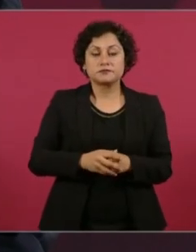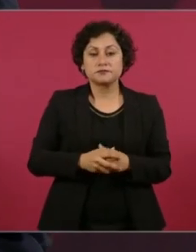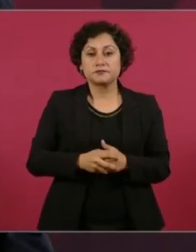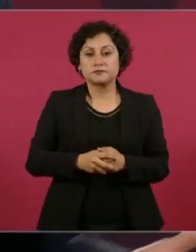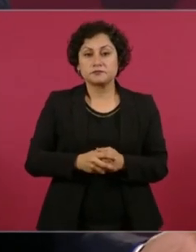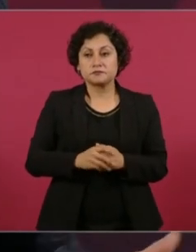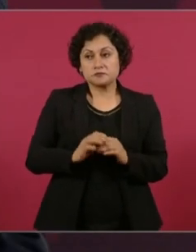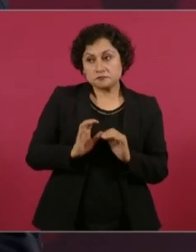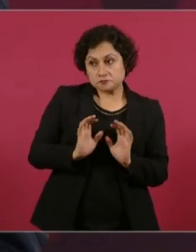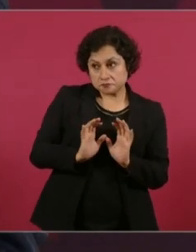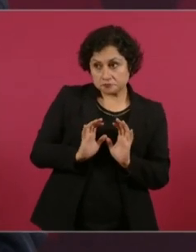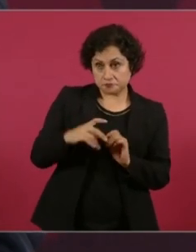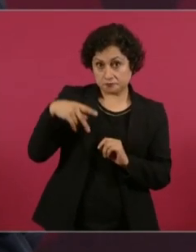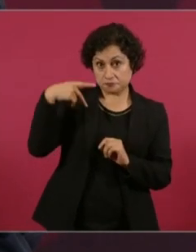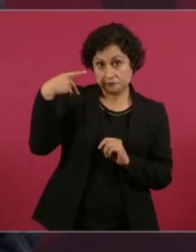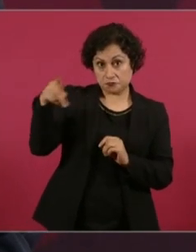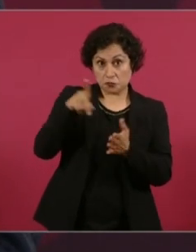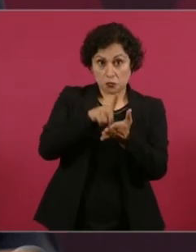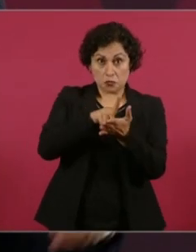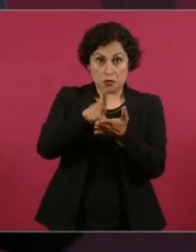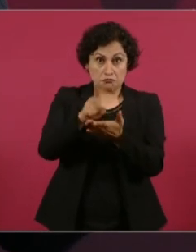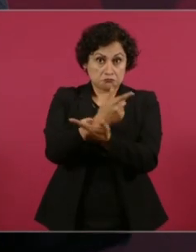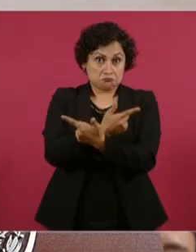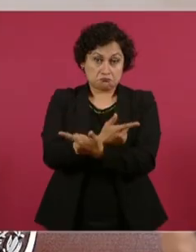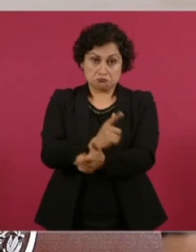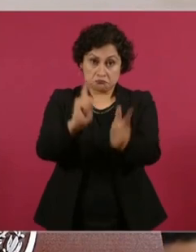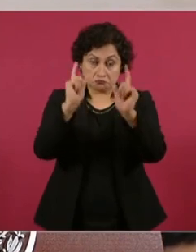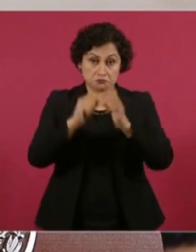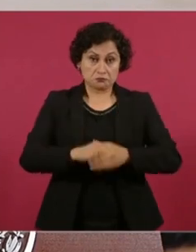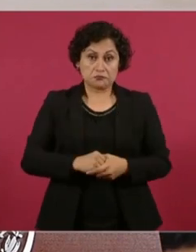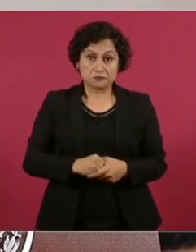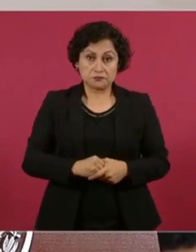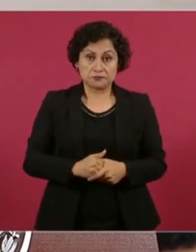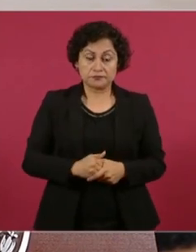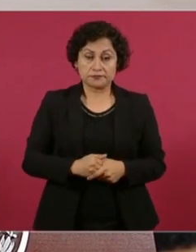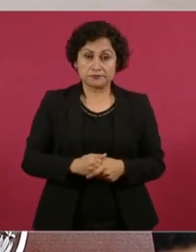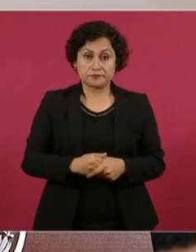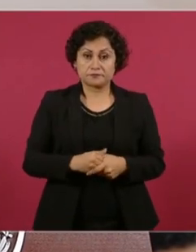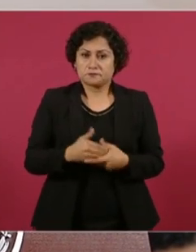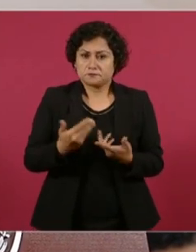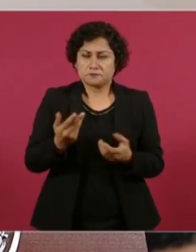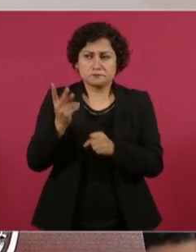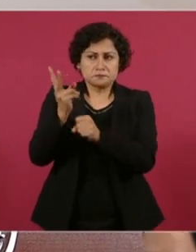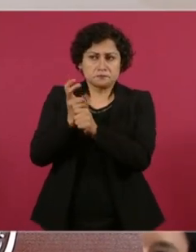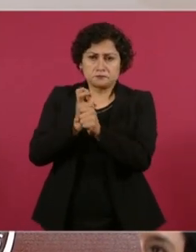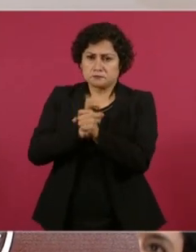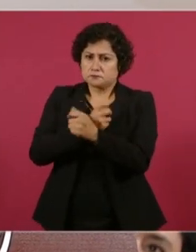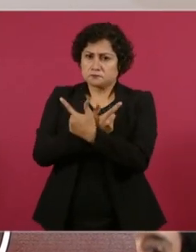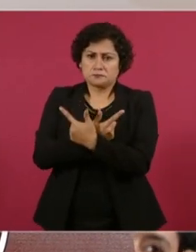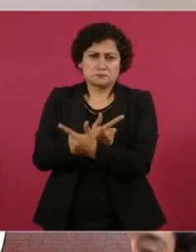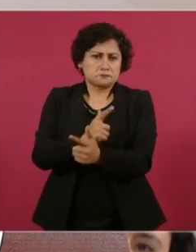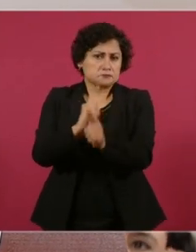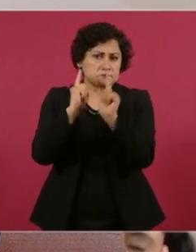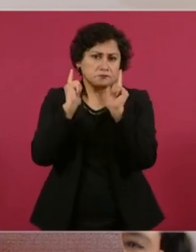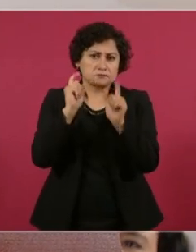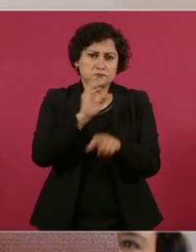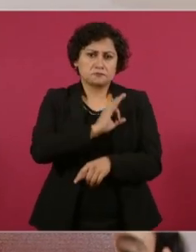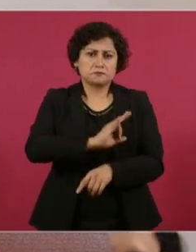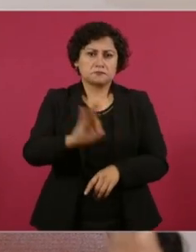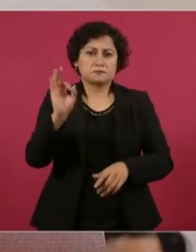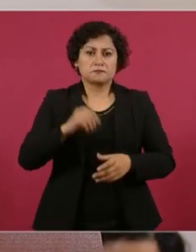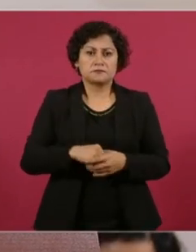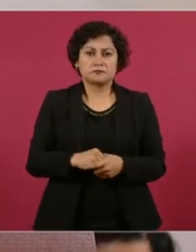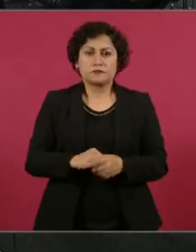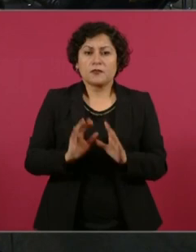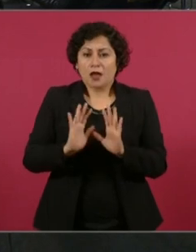en su derecho. Ellos pueden invitar a cualquier persona. Ya lo